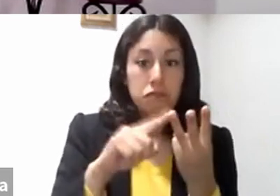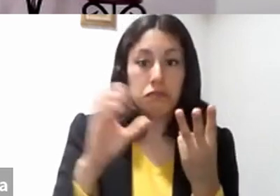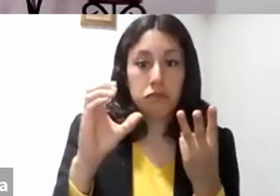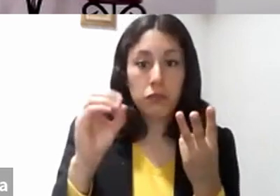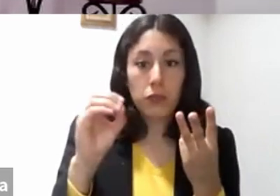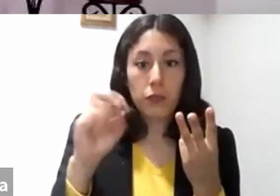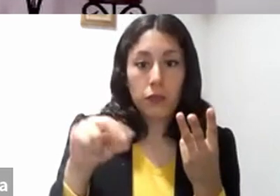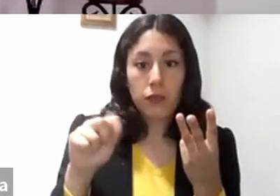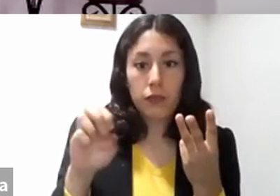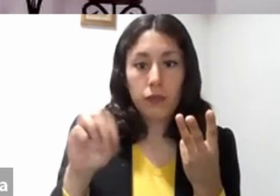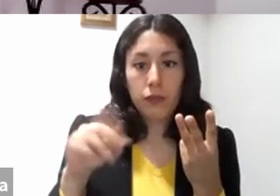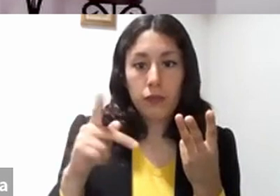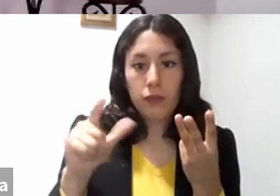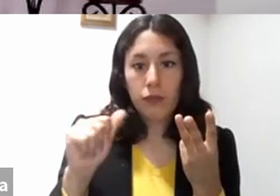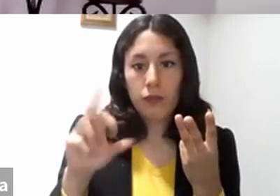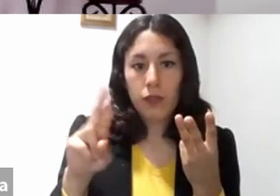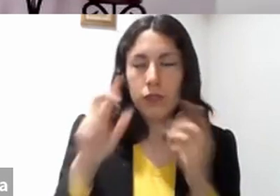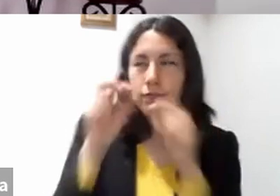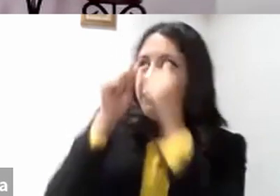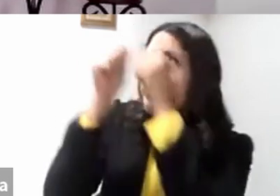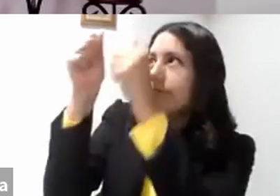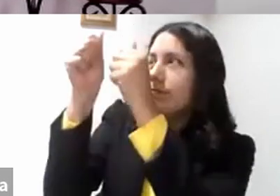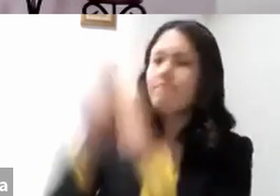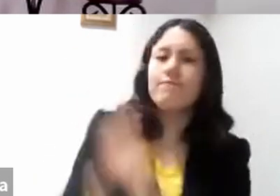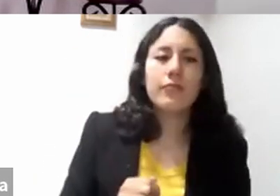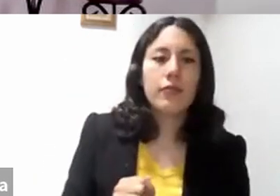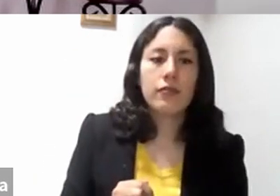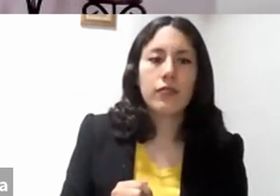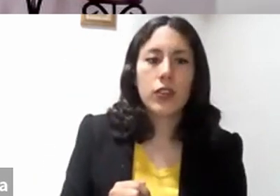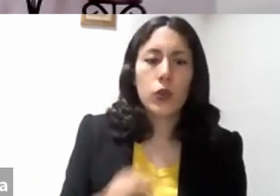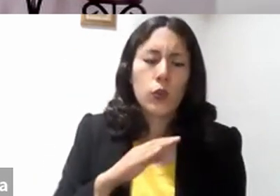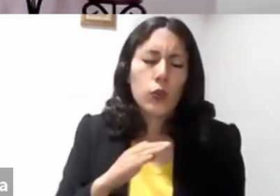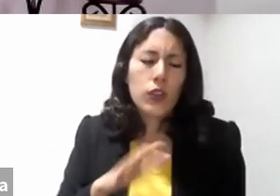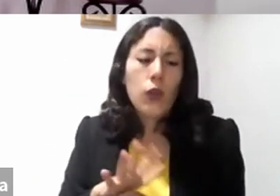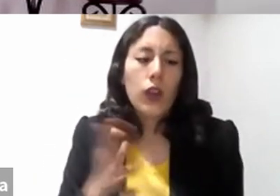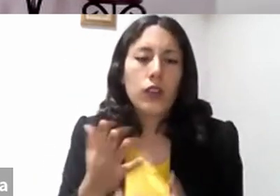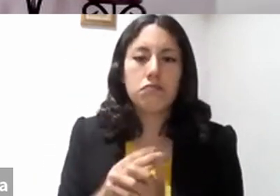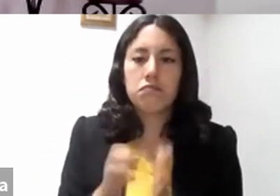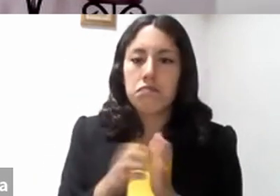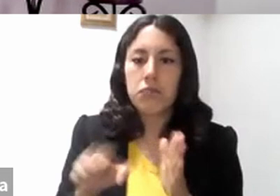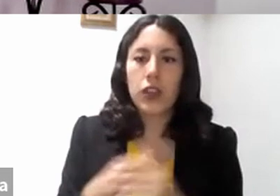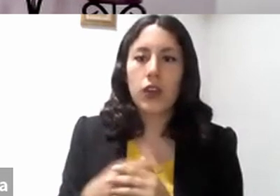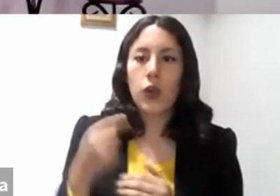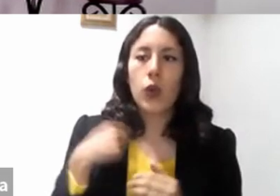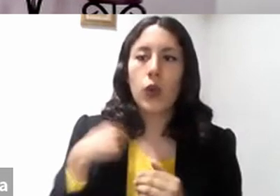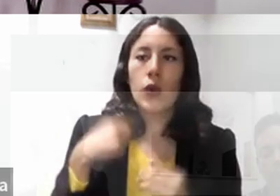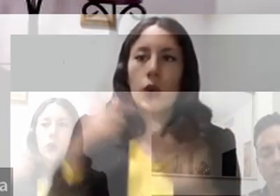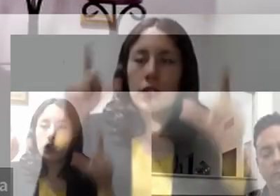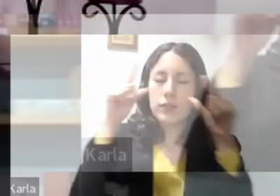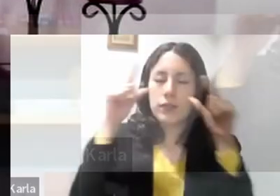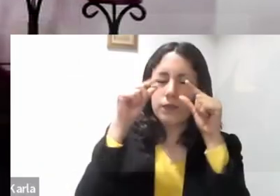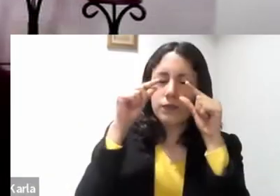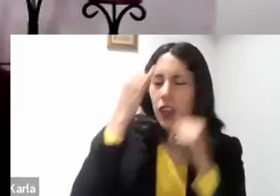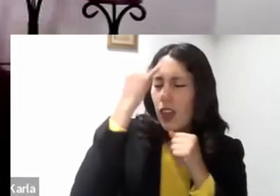puede ser algo que entendemos ya esta semana es cierro mis ojos y me imagino que ellos me abraza